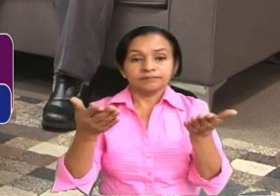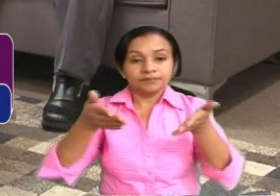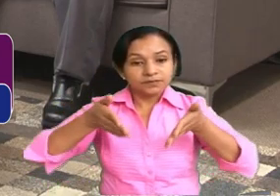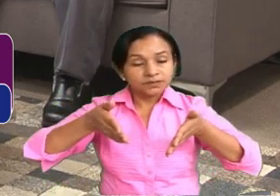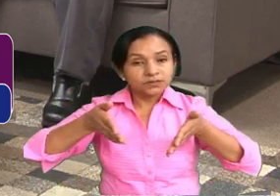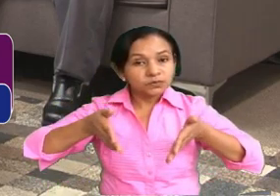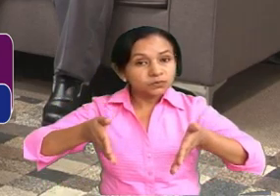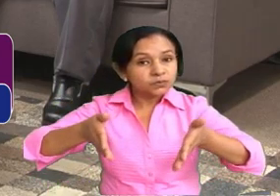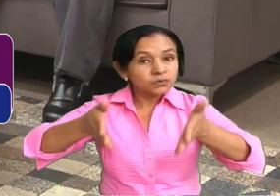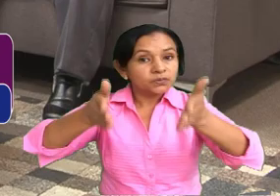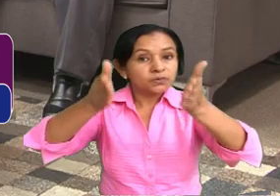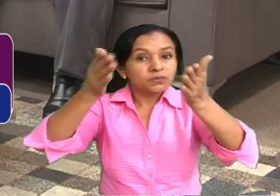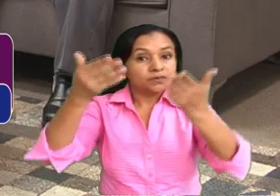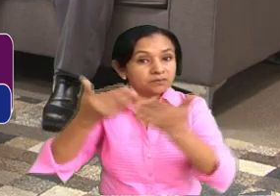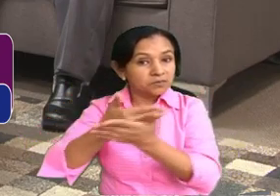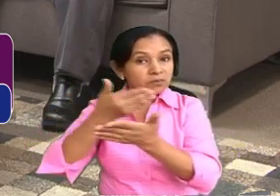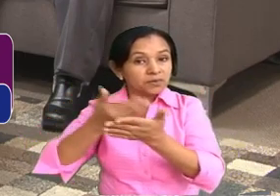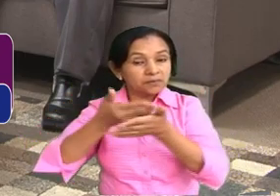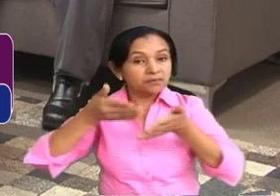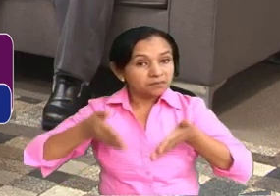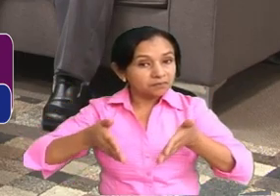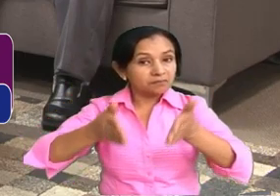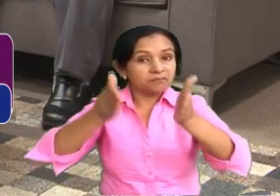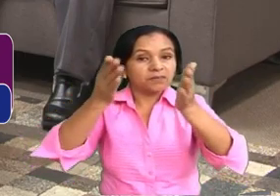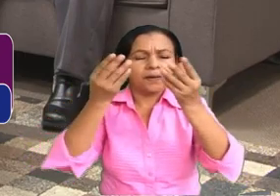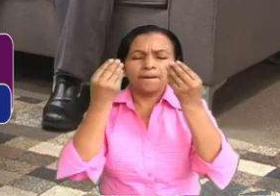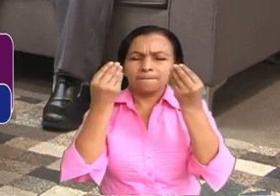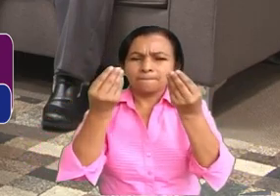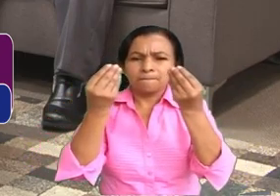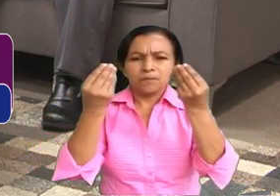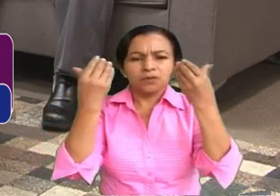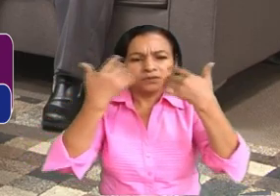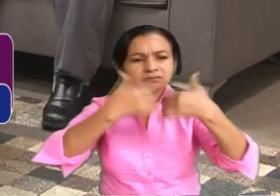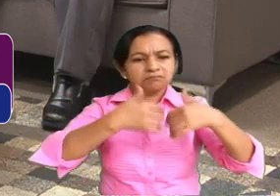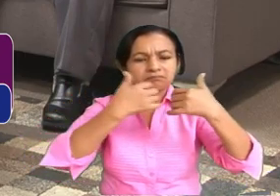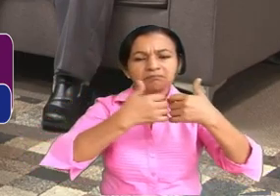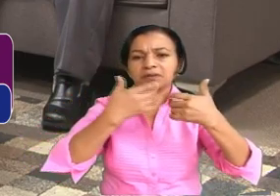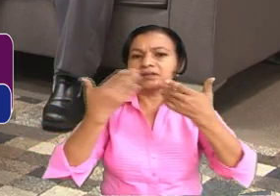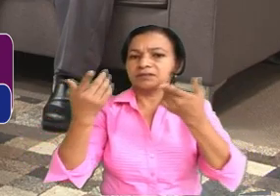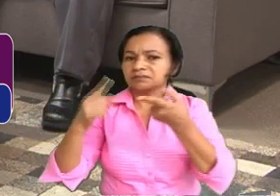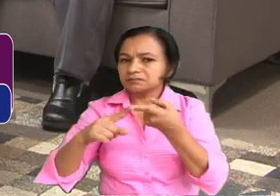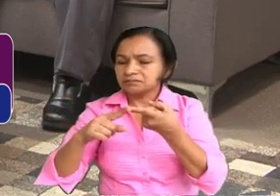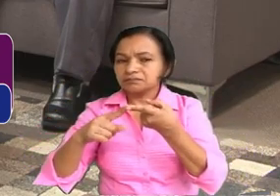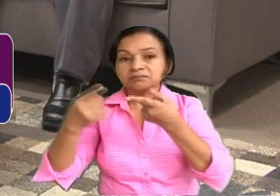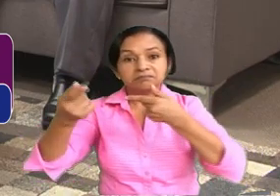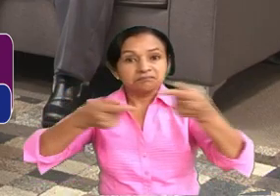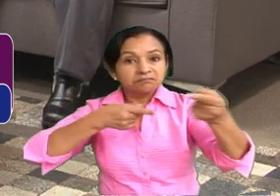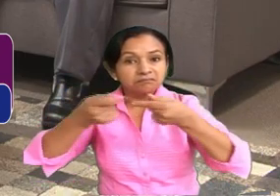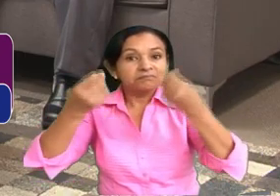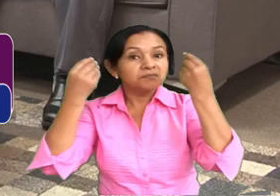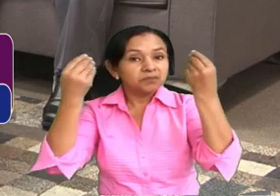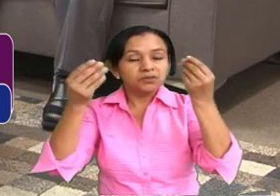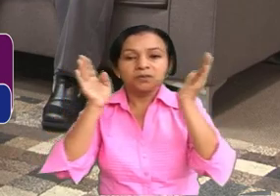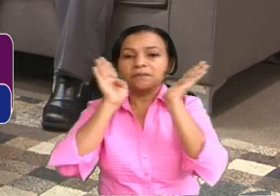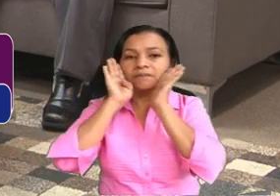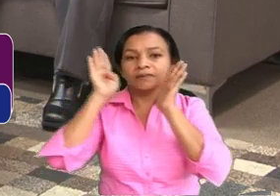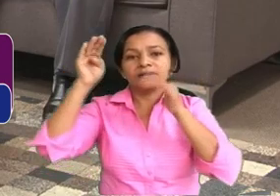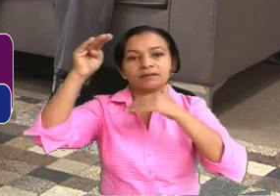las diferentes carreteras que hay allá, están llegando ya muchas empresas, están llegando muchos negocios